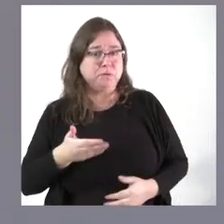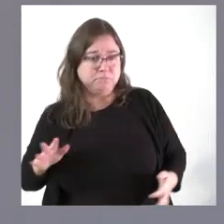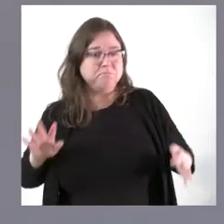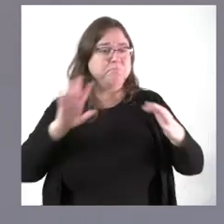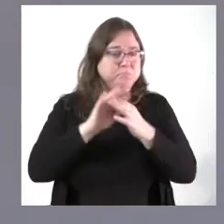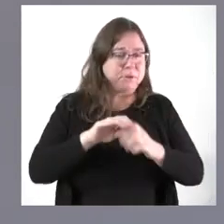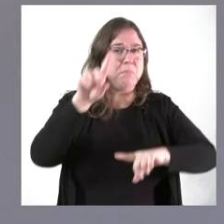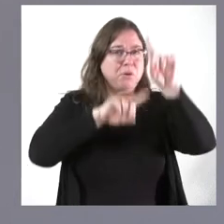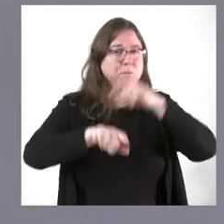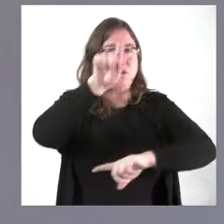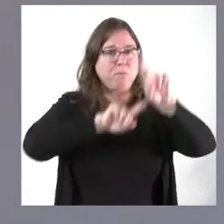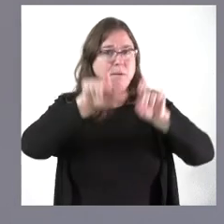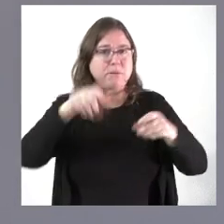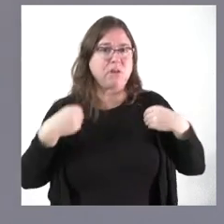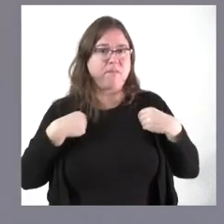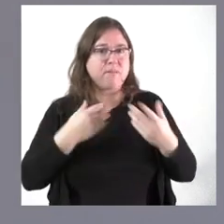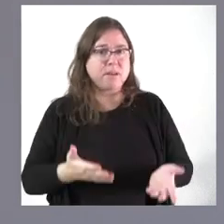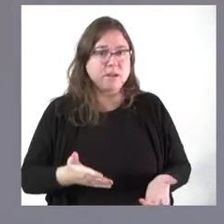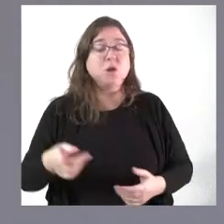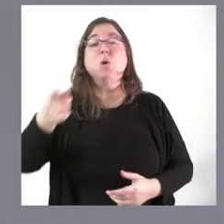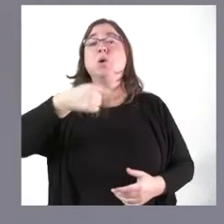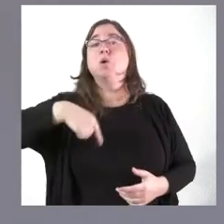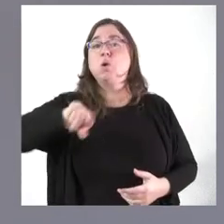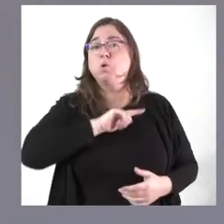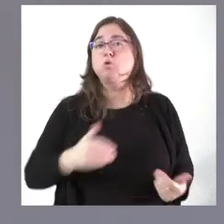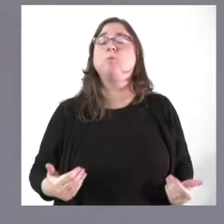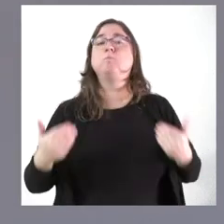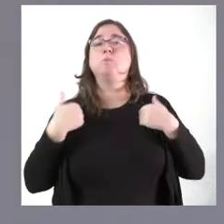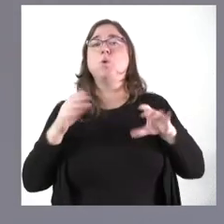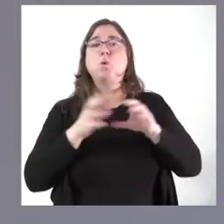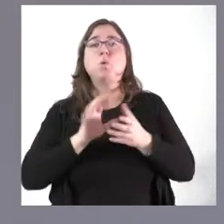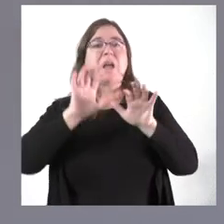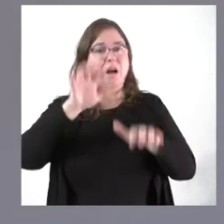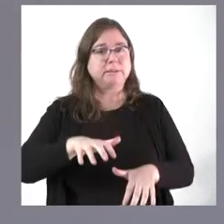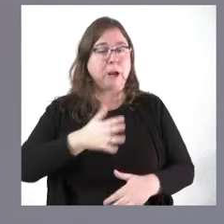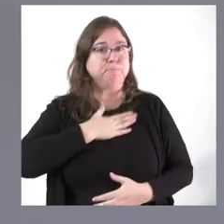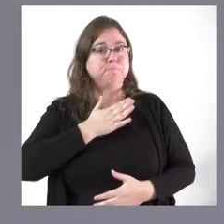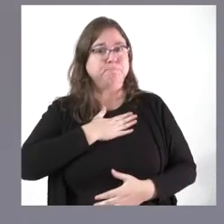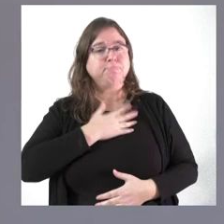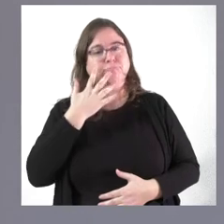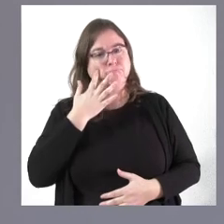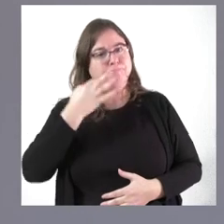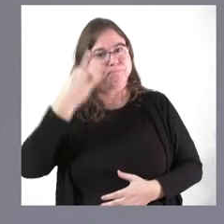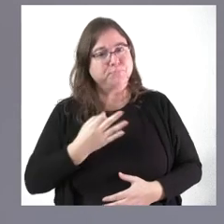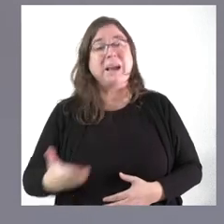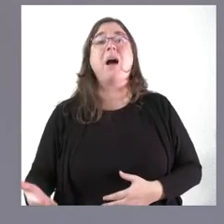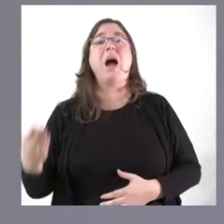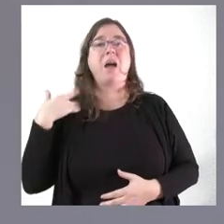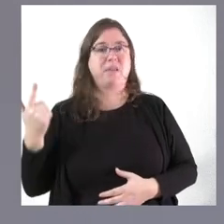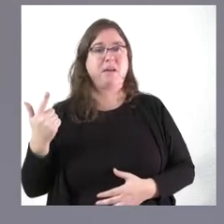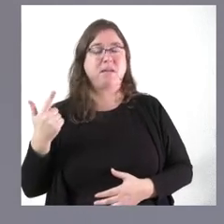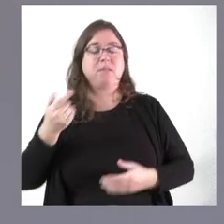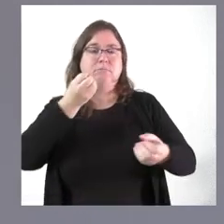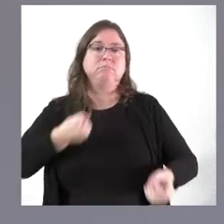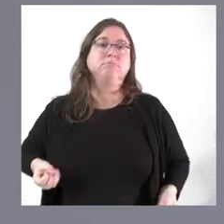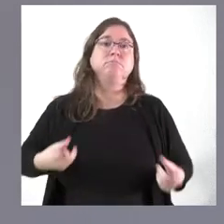preocupaciones directas de las personas nosotros en lo que corresponde a la junta de Castilla y león sí que creemos que la contribución que ayer hicimos al pleno de